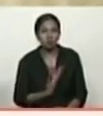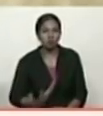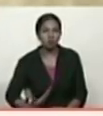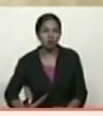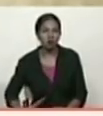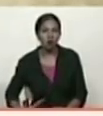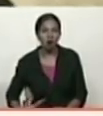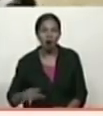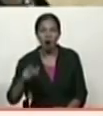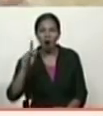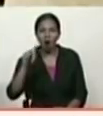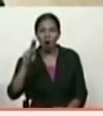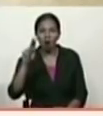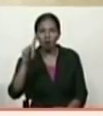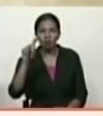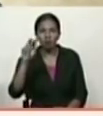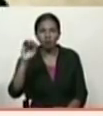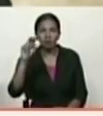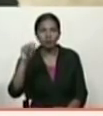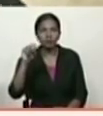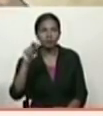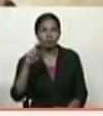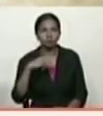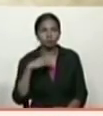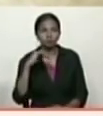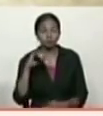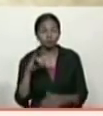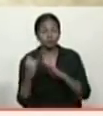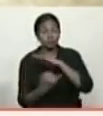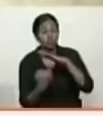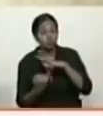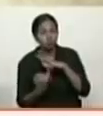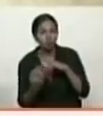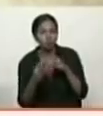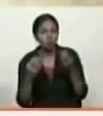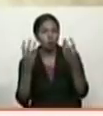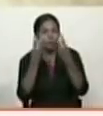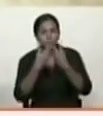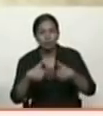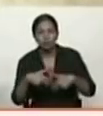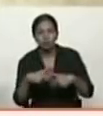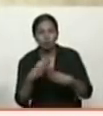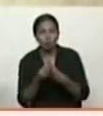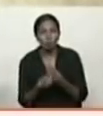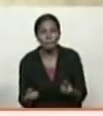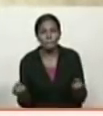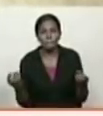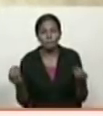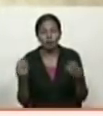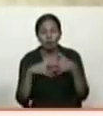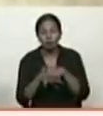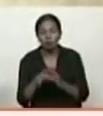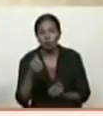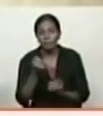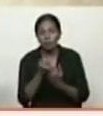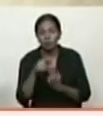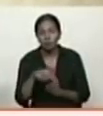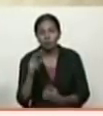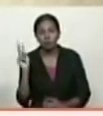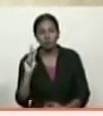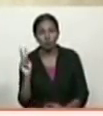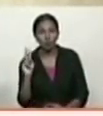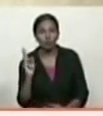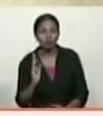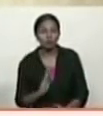presidente Putin, su gobierno, sus instituciones, sus empresarios como grandes aliados del pueblo venezolano